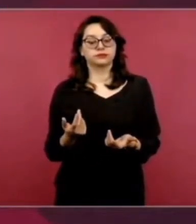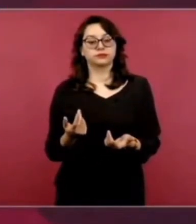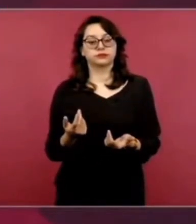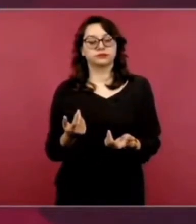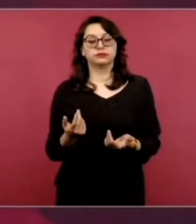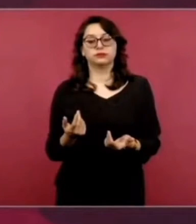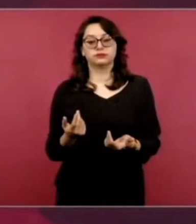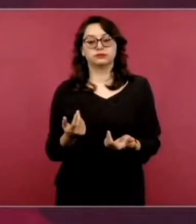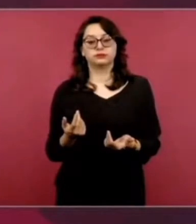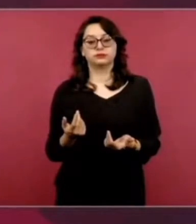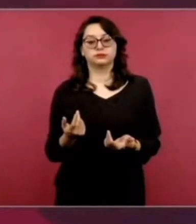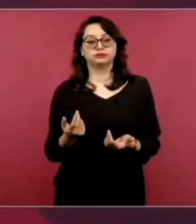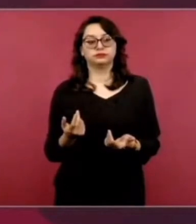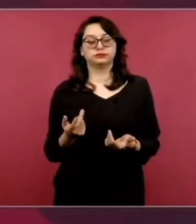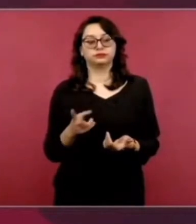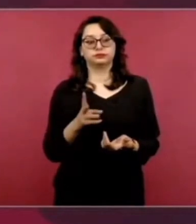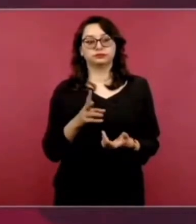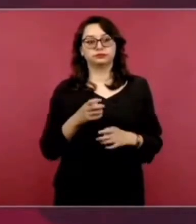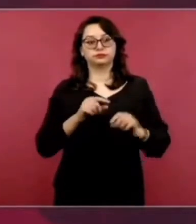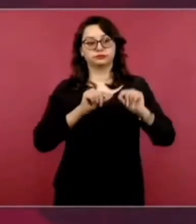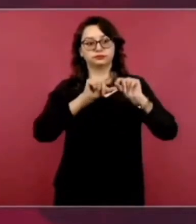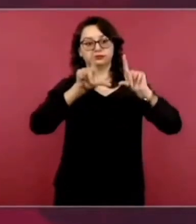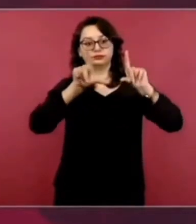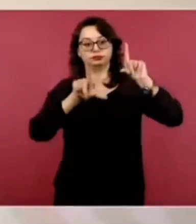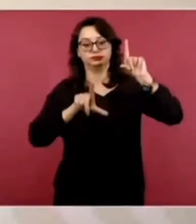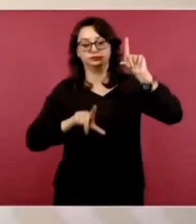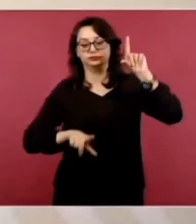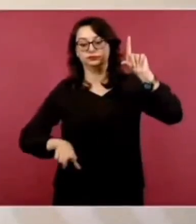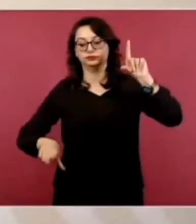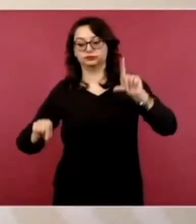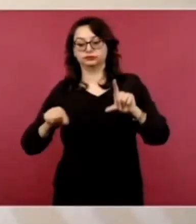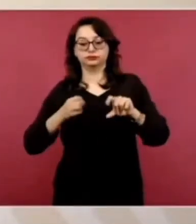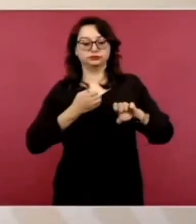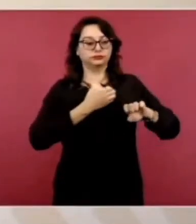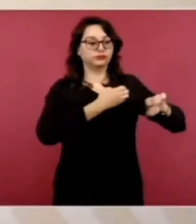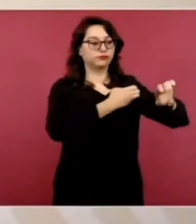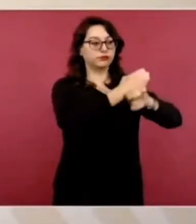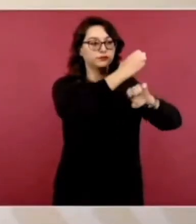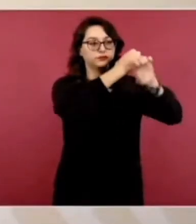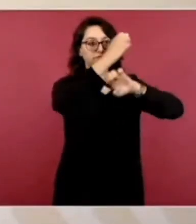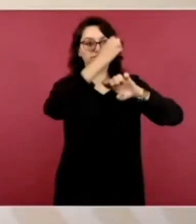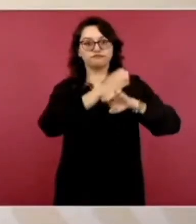tan hermanados, sí los hay, ¿no?